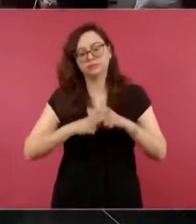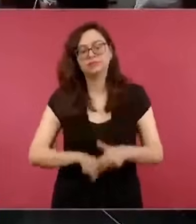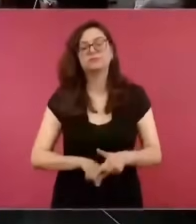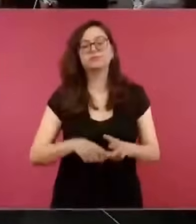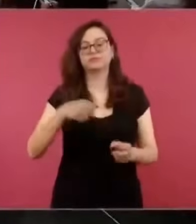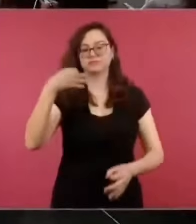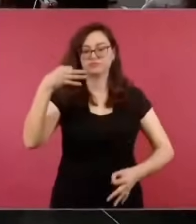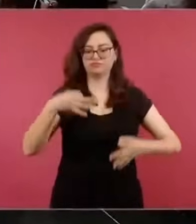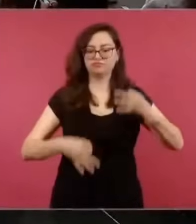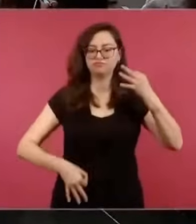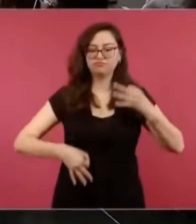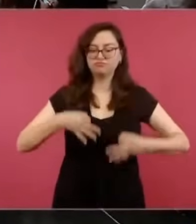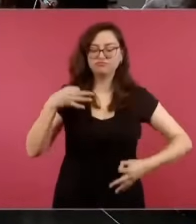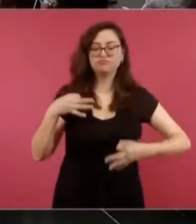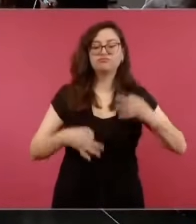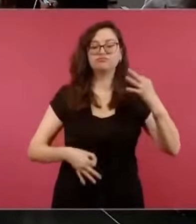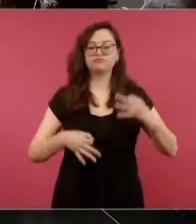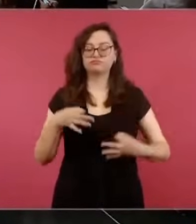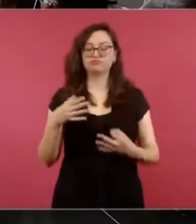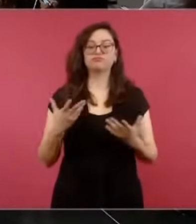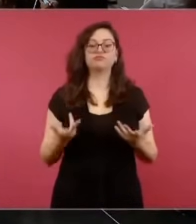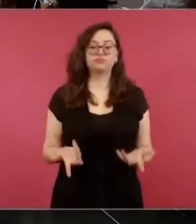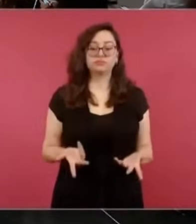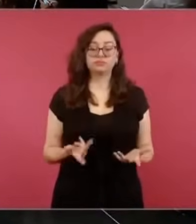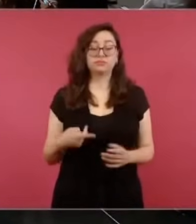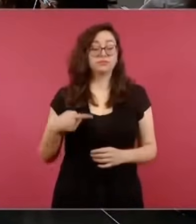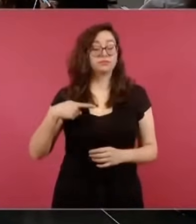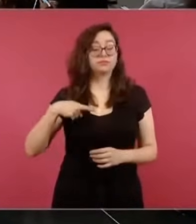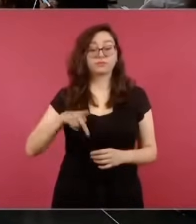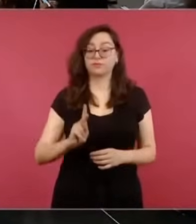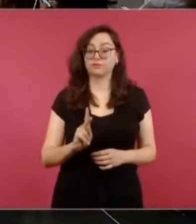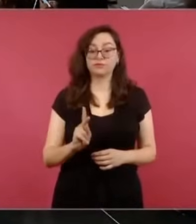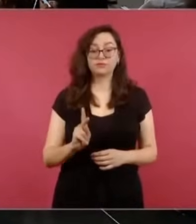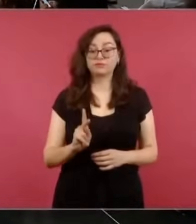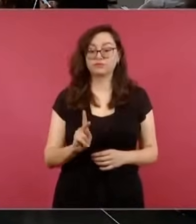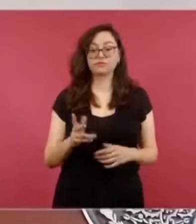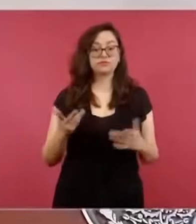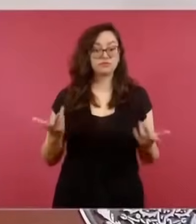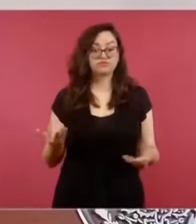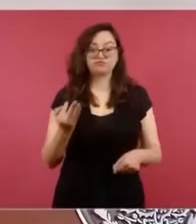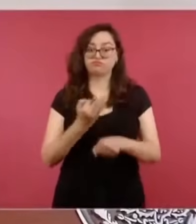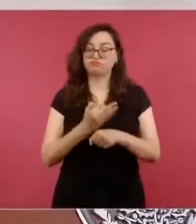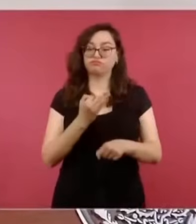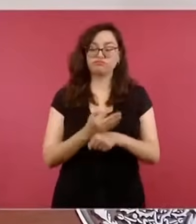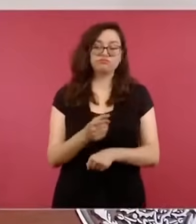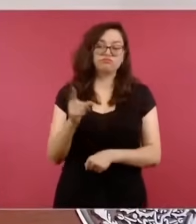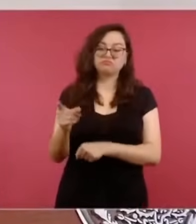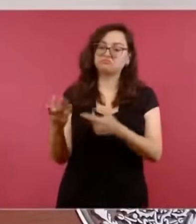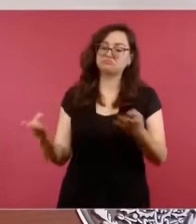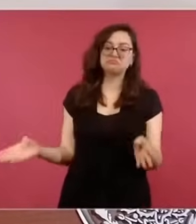pero como ya se había tomado la decisión, pues se clausuró